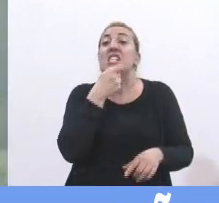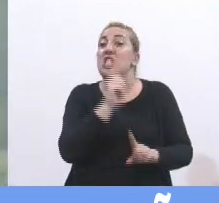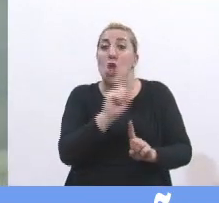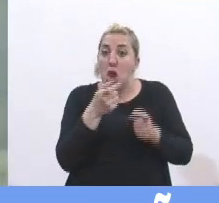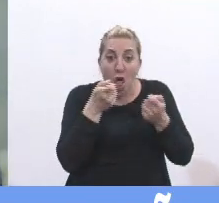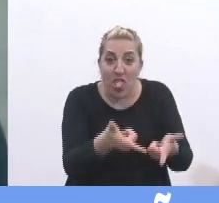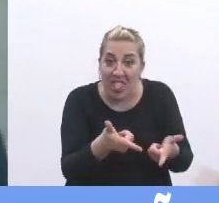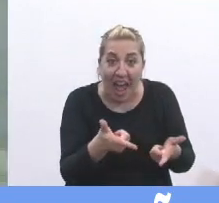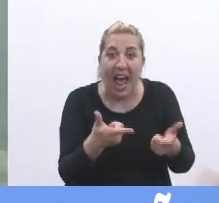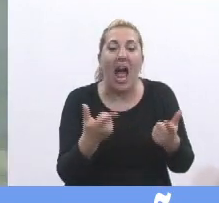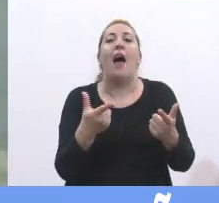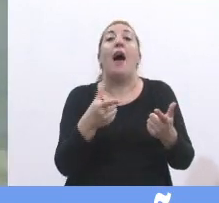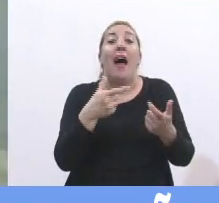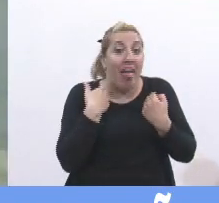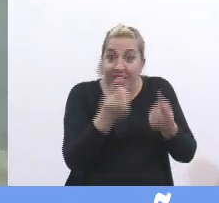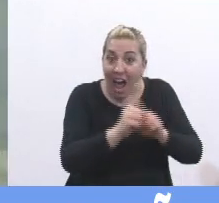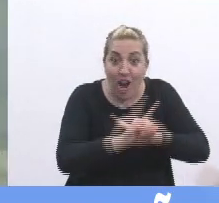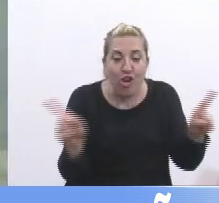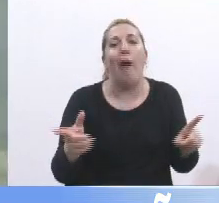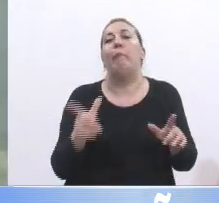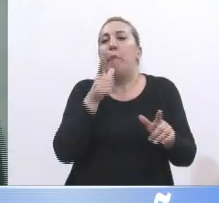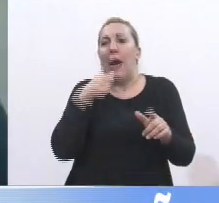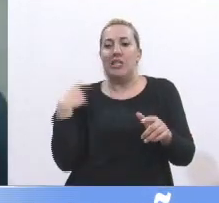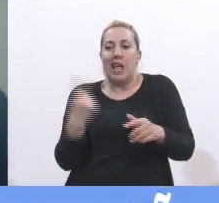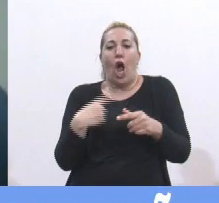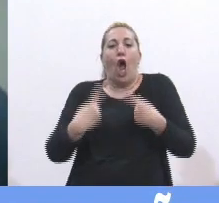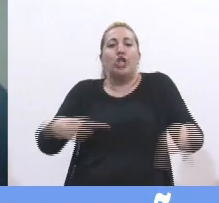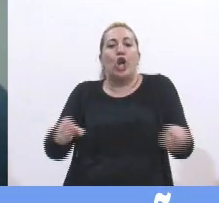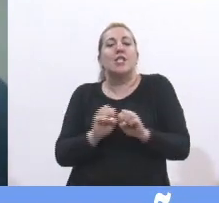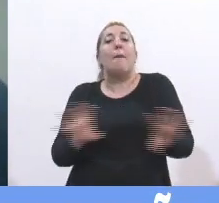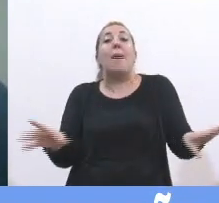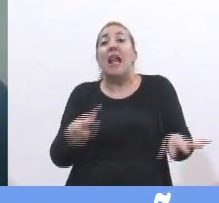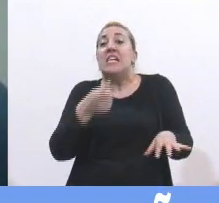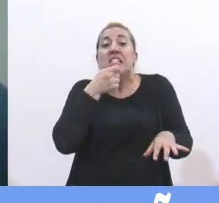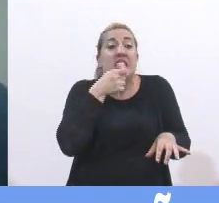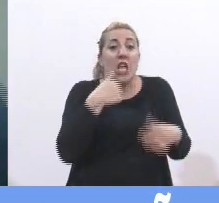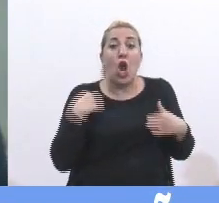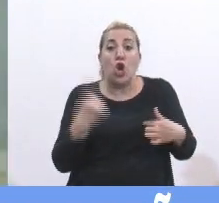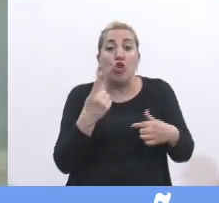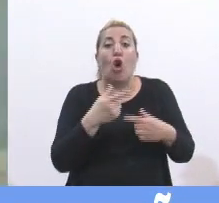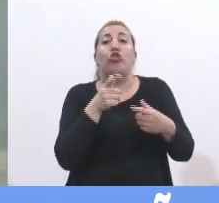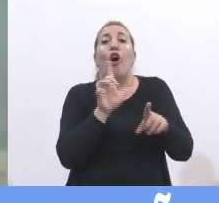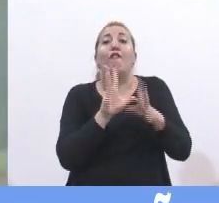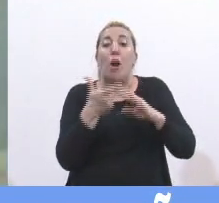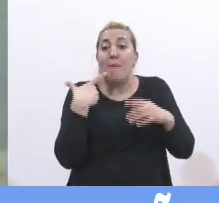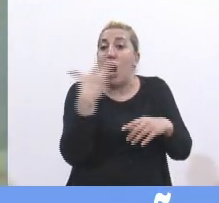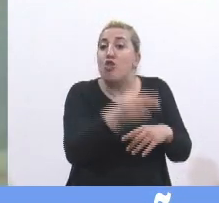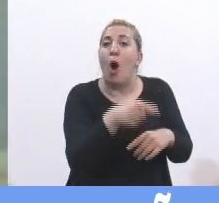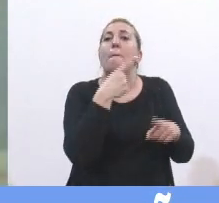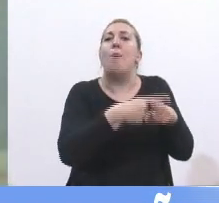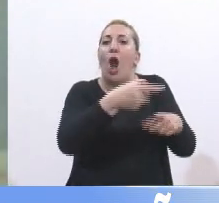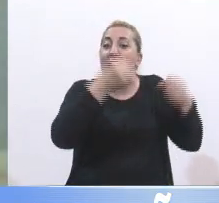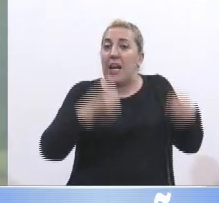que quieren, las cosas están mal. Pareciera ser que si no se hace el capricho que establecen, las cosas están